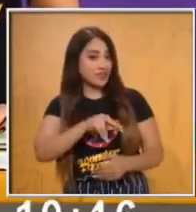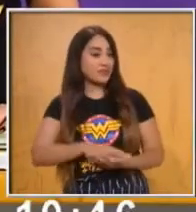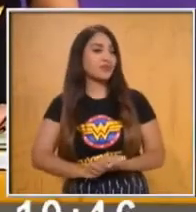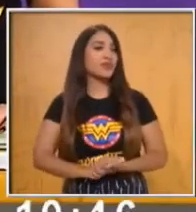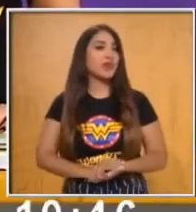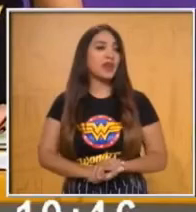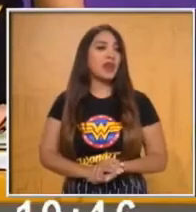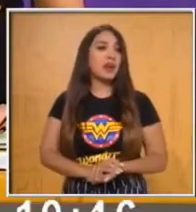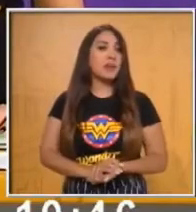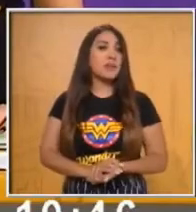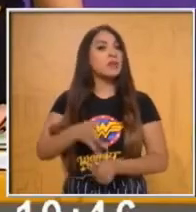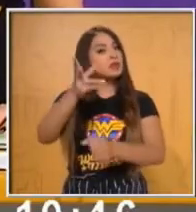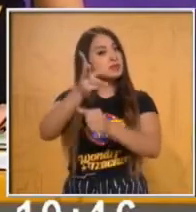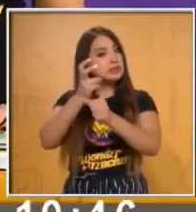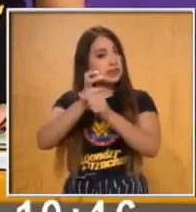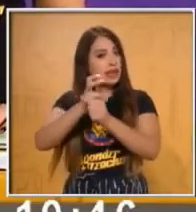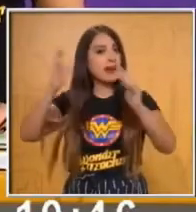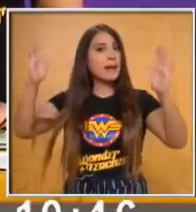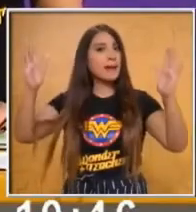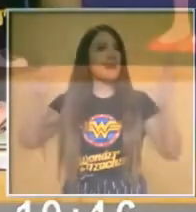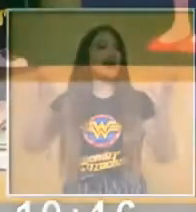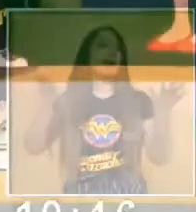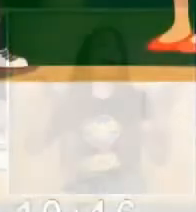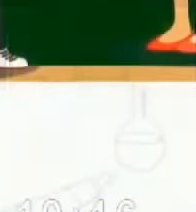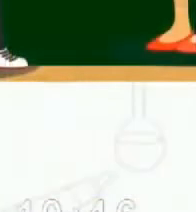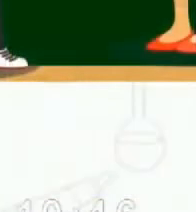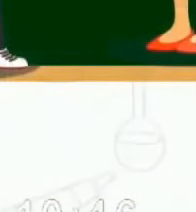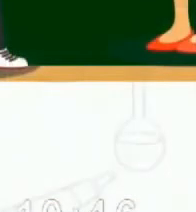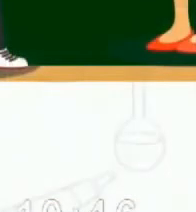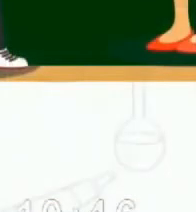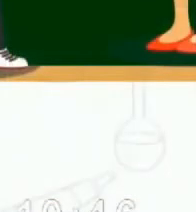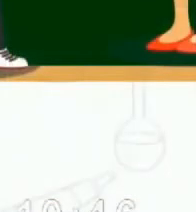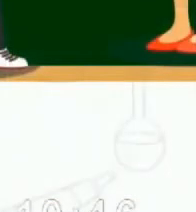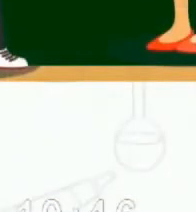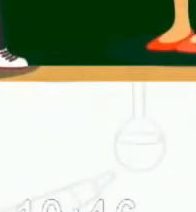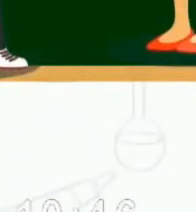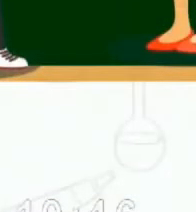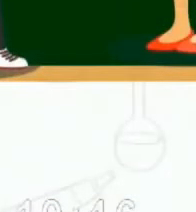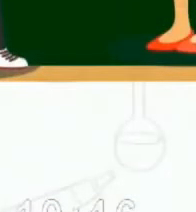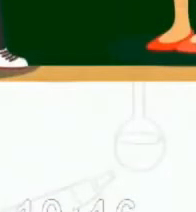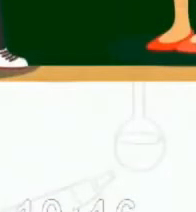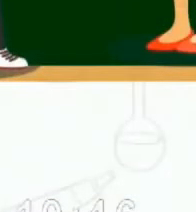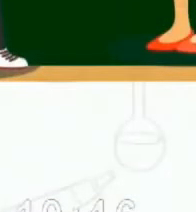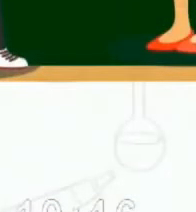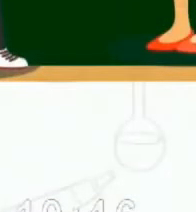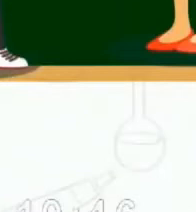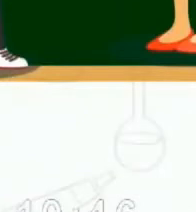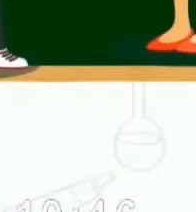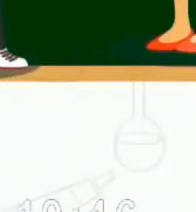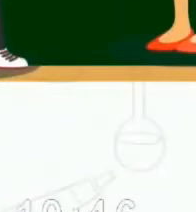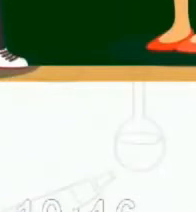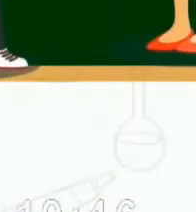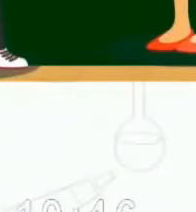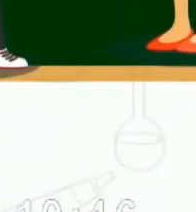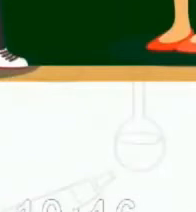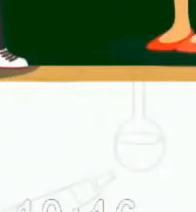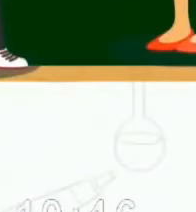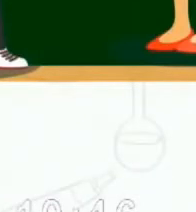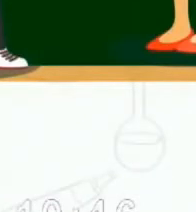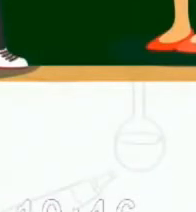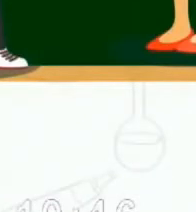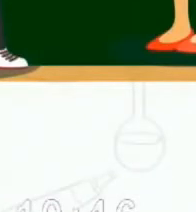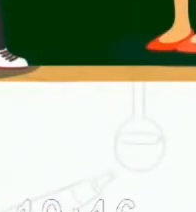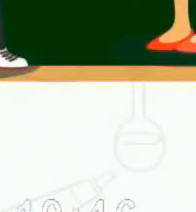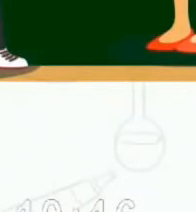los vamos a invitar a que participen en una dinámica similar a la que hicimos el Día de las Madres. Pero ahora respecto al Día del Maestro,